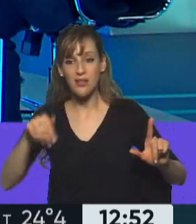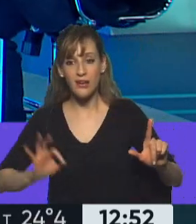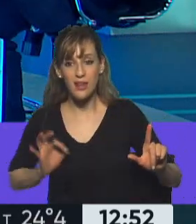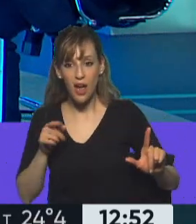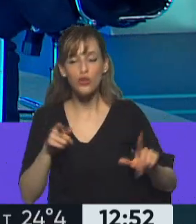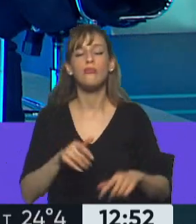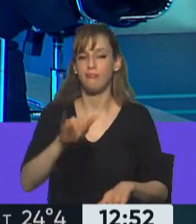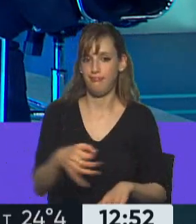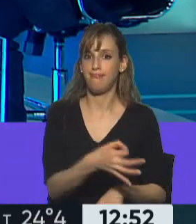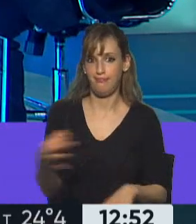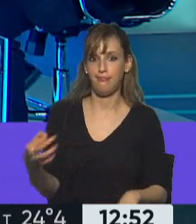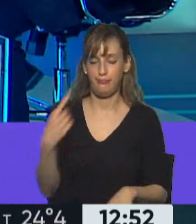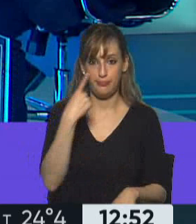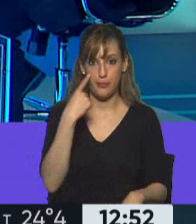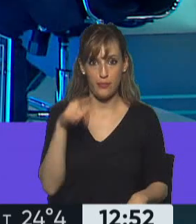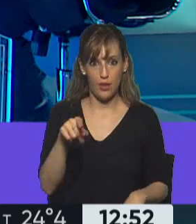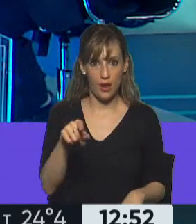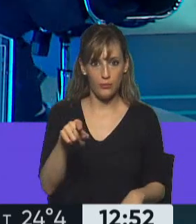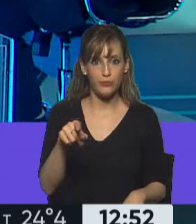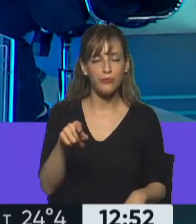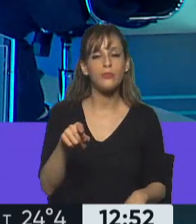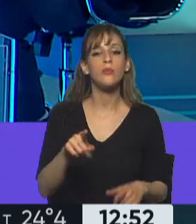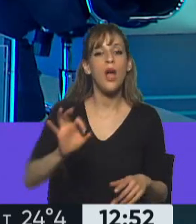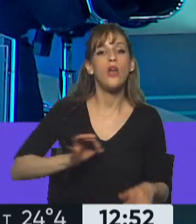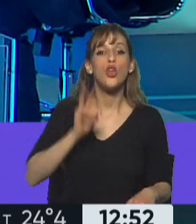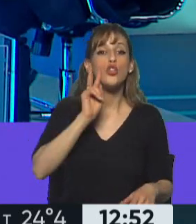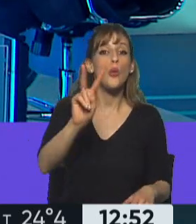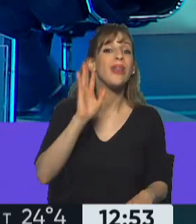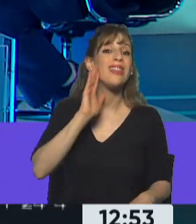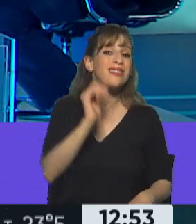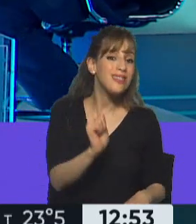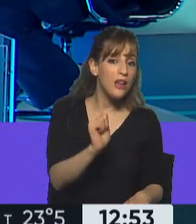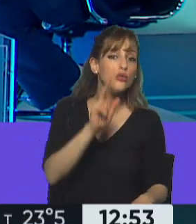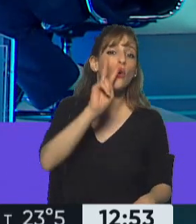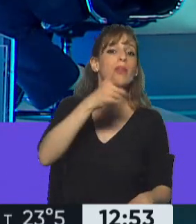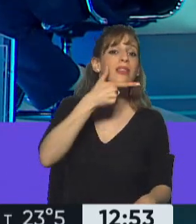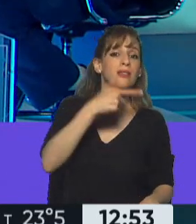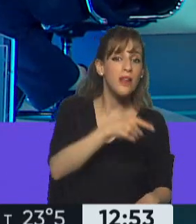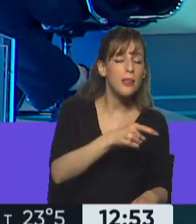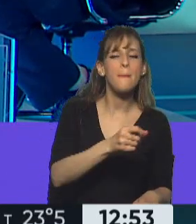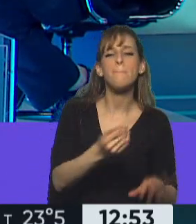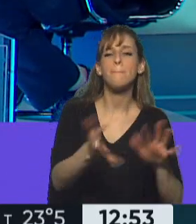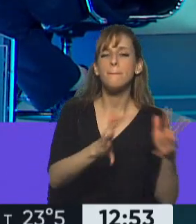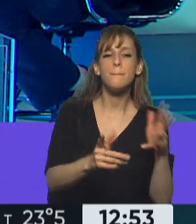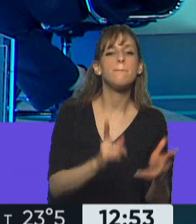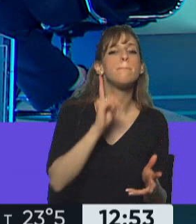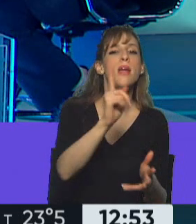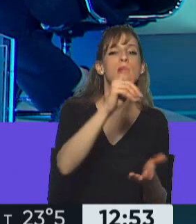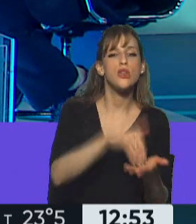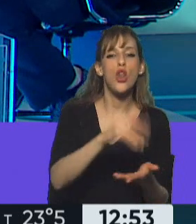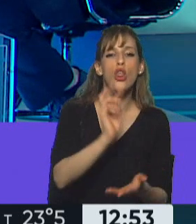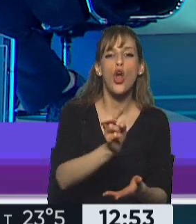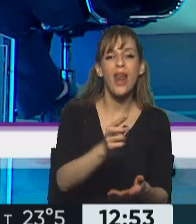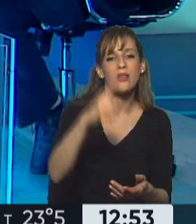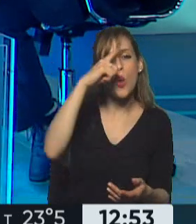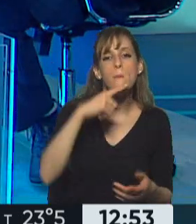tenemos para tener una idea. Estábamos en el año 2016, 2017 en un promedio de $1.000 millones por mes. Estas son